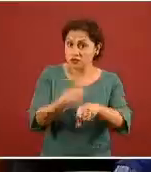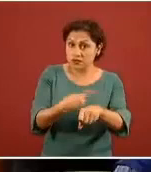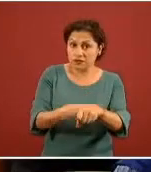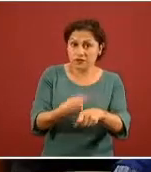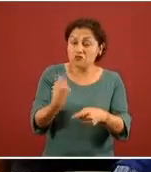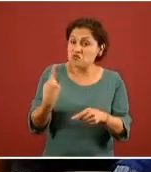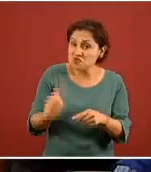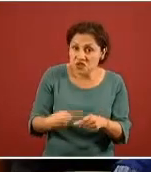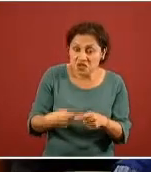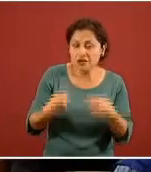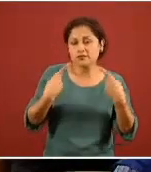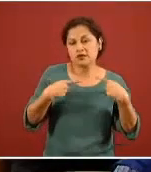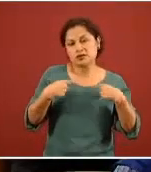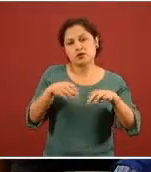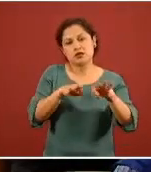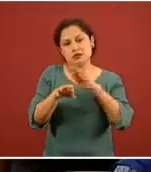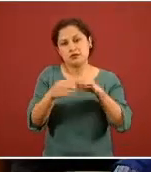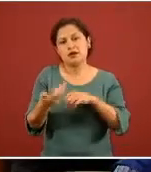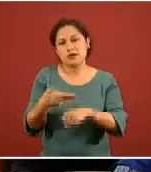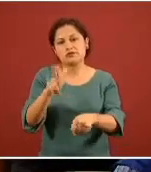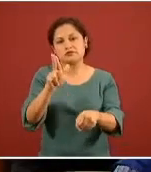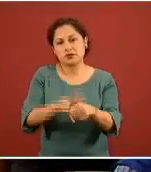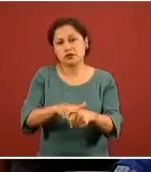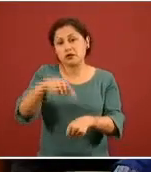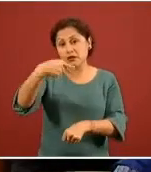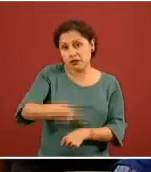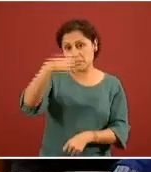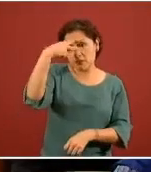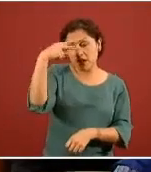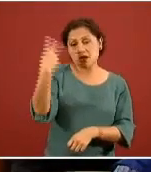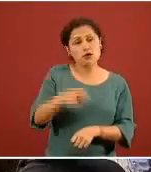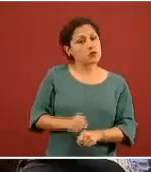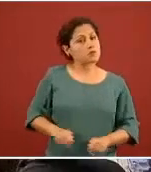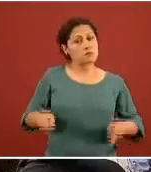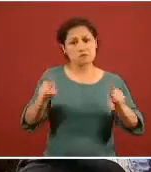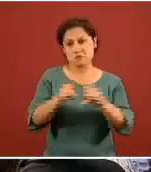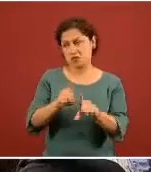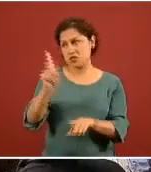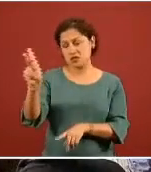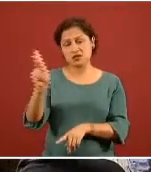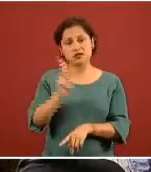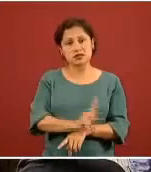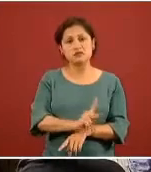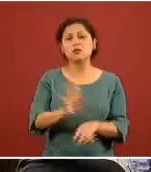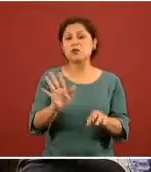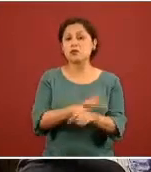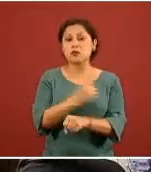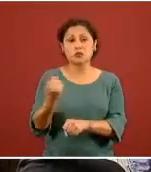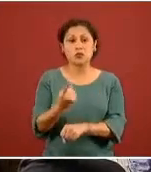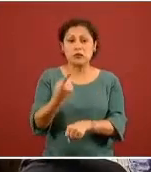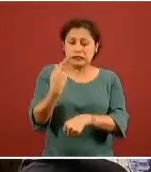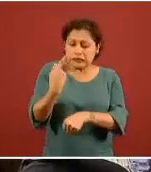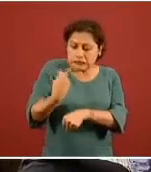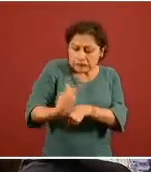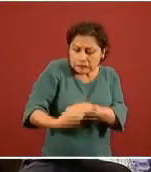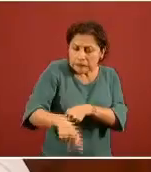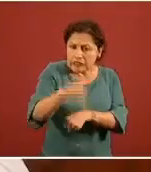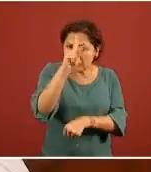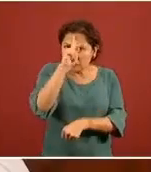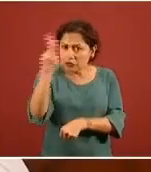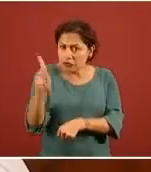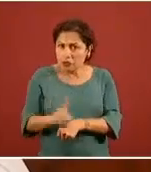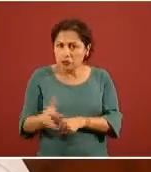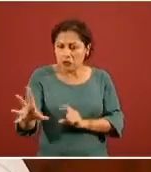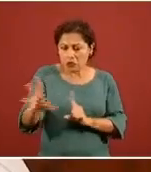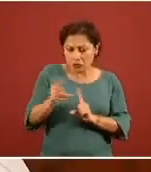nuestro país no ha sido la excepción. Quienes más se exponen al riesgo, además del riesgo en la comunidad, son